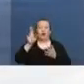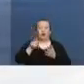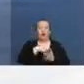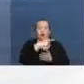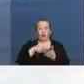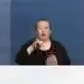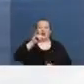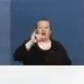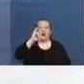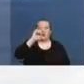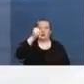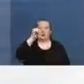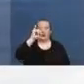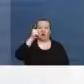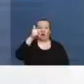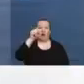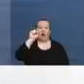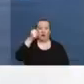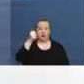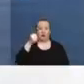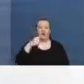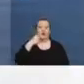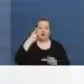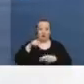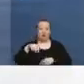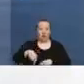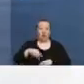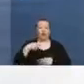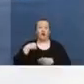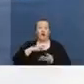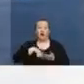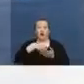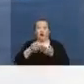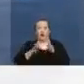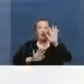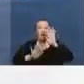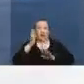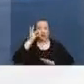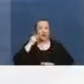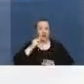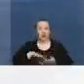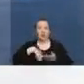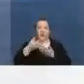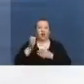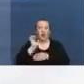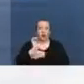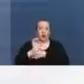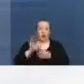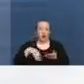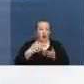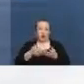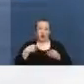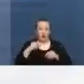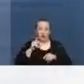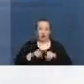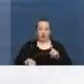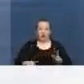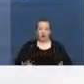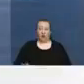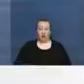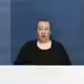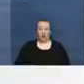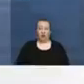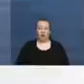en bélgica me exigió presentarme cada 15 días pues en ecuador realmente no podía ya incluso había tenido un accidente me